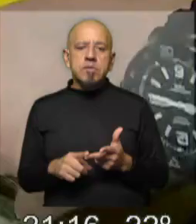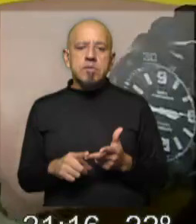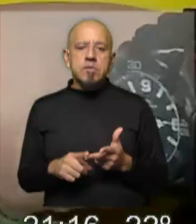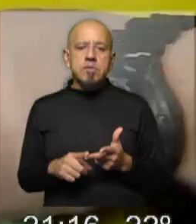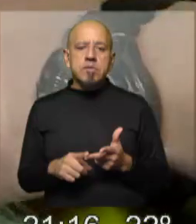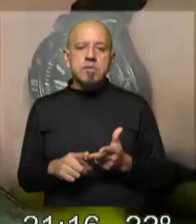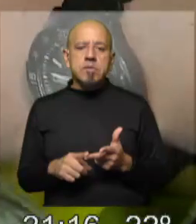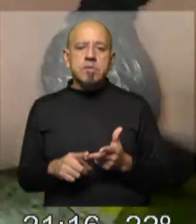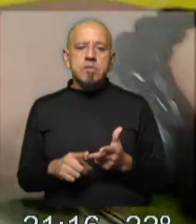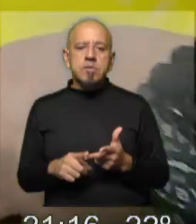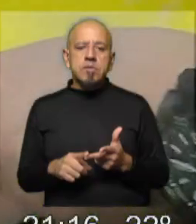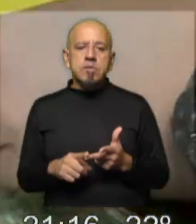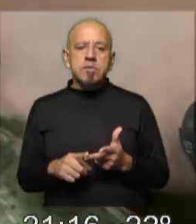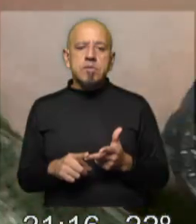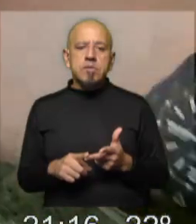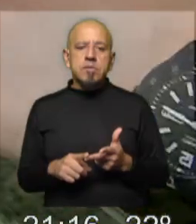Barbosa, ¿no? Sí.